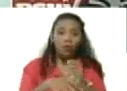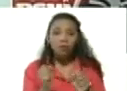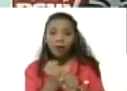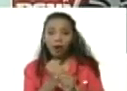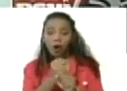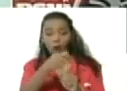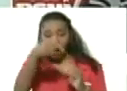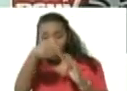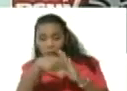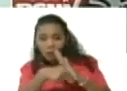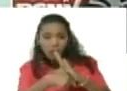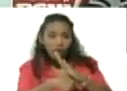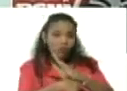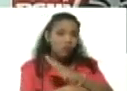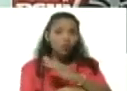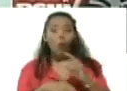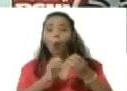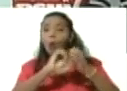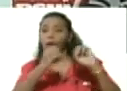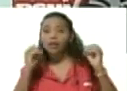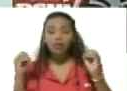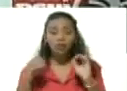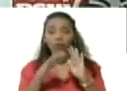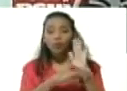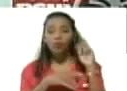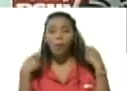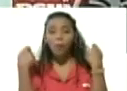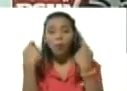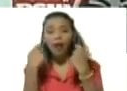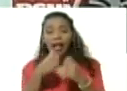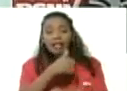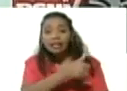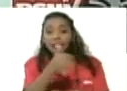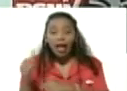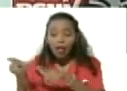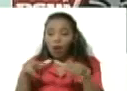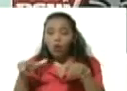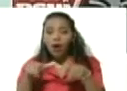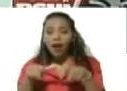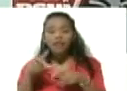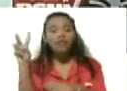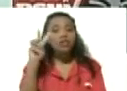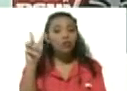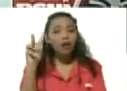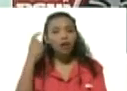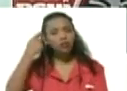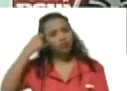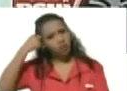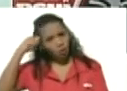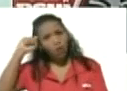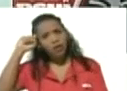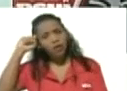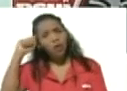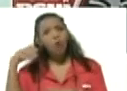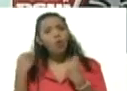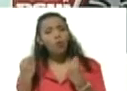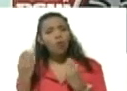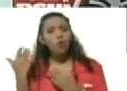aguas abajo de la organización popular en cada rincón de Venezuela. Recordemos de dónde venimos, venimos de las